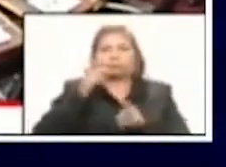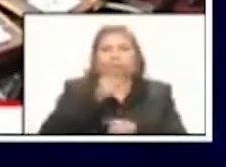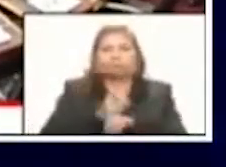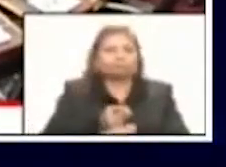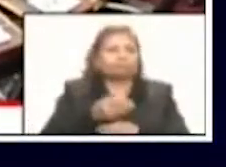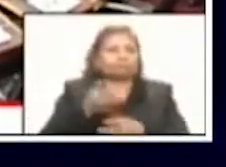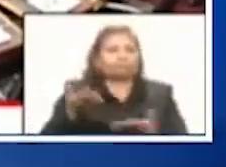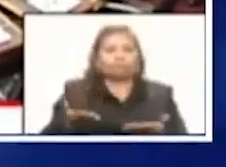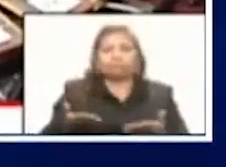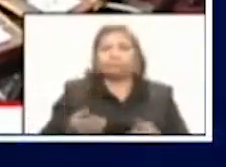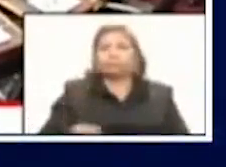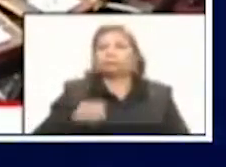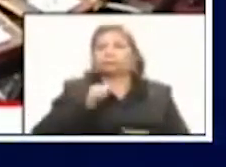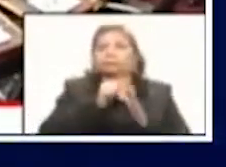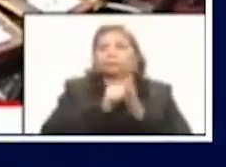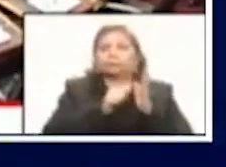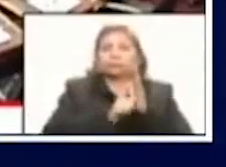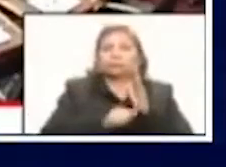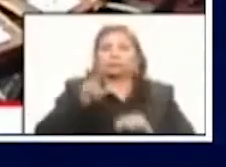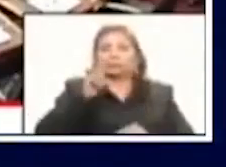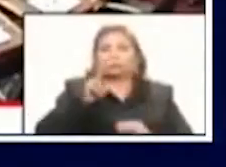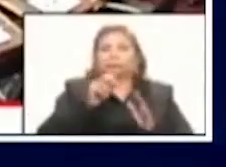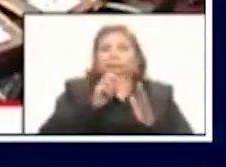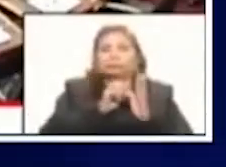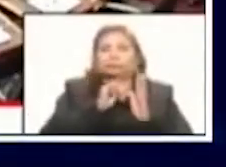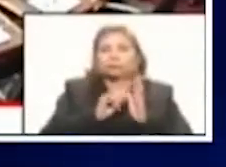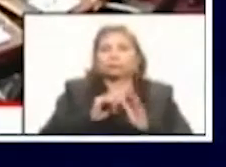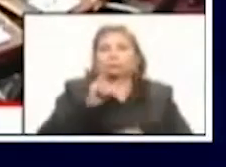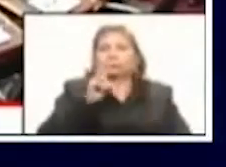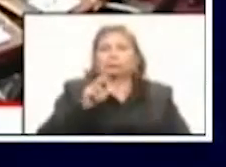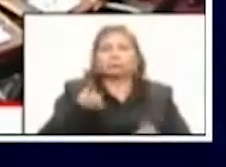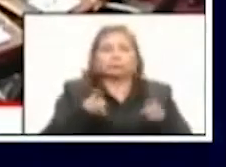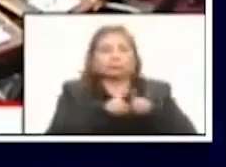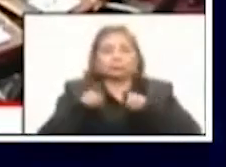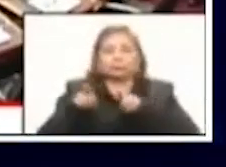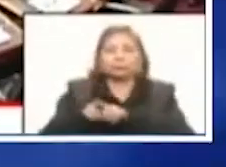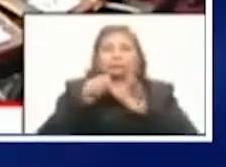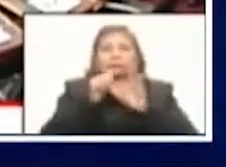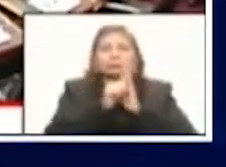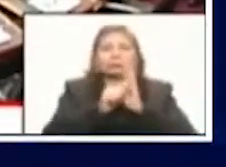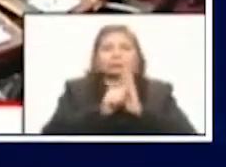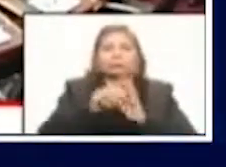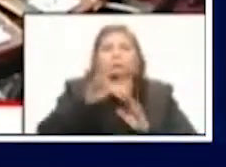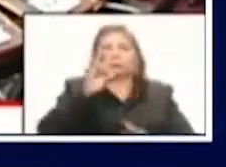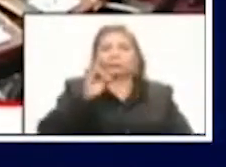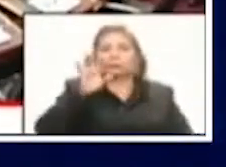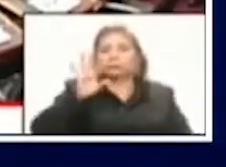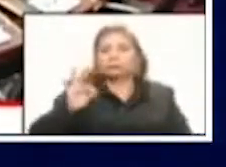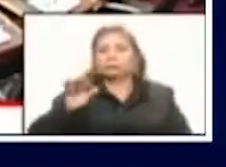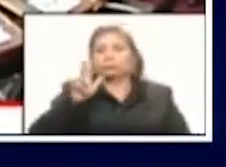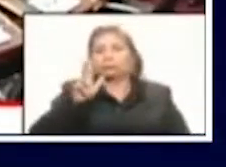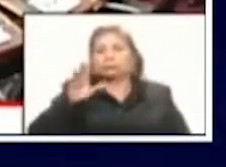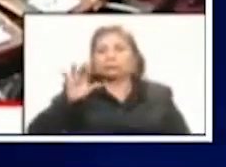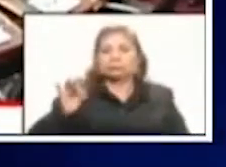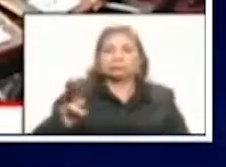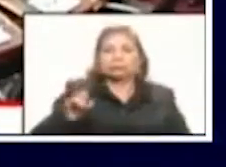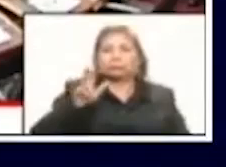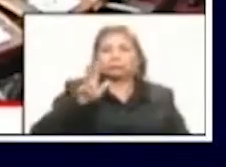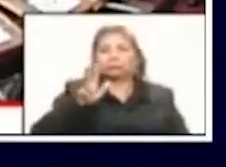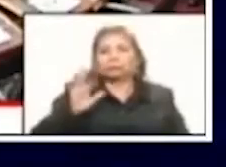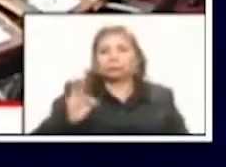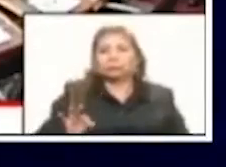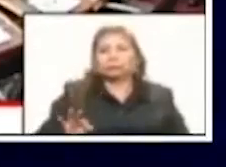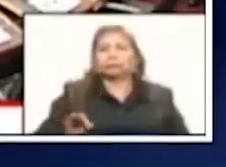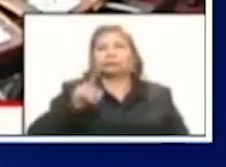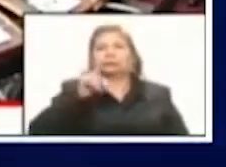cuentas gigantografías donde el personaje principal, más que Salaverry, era Vizcarra. Pero bueno, se podría decir que Somos Perú